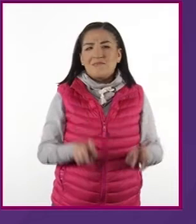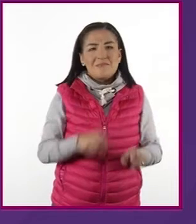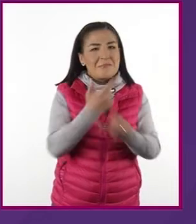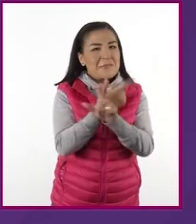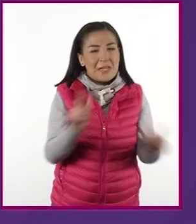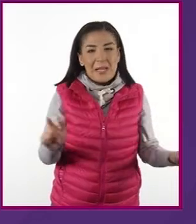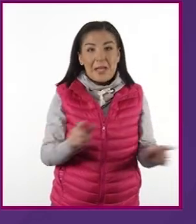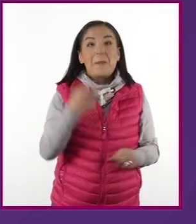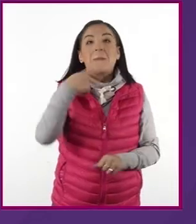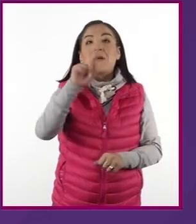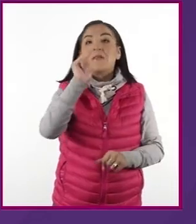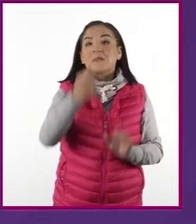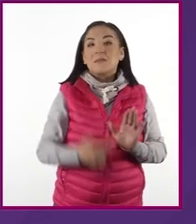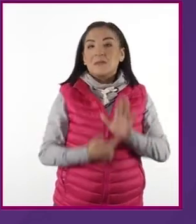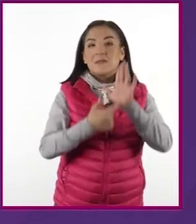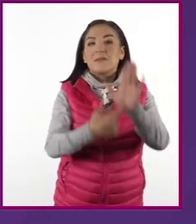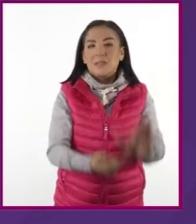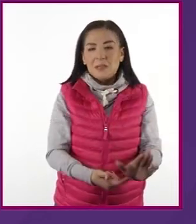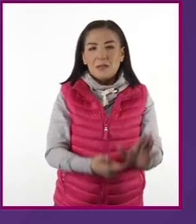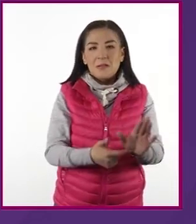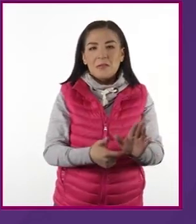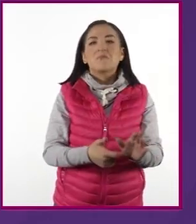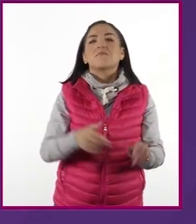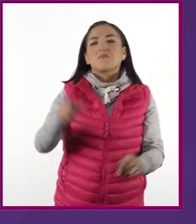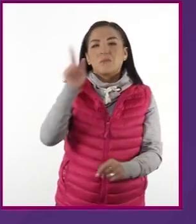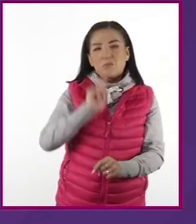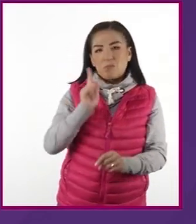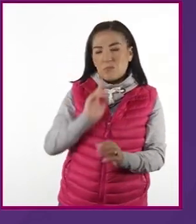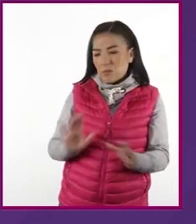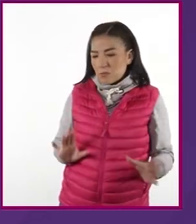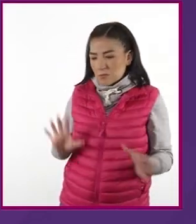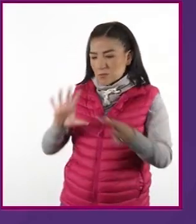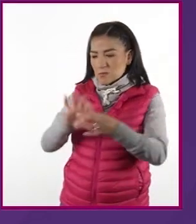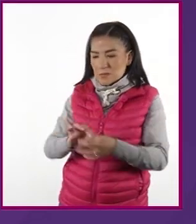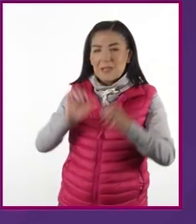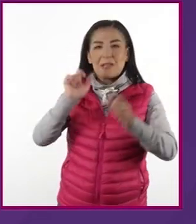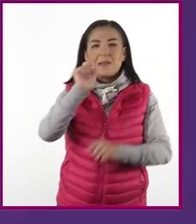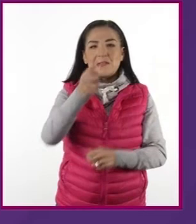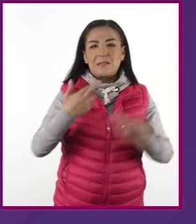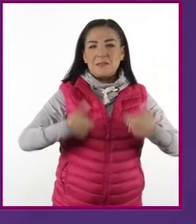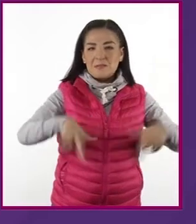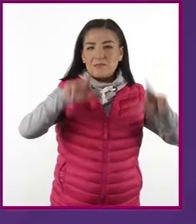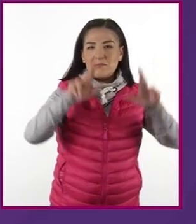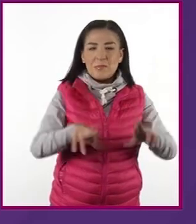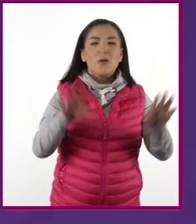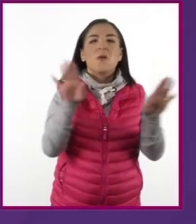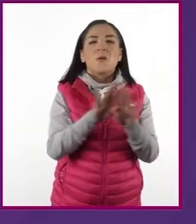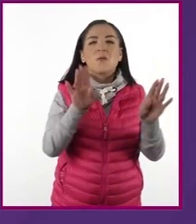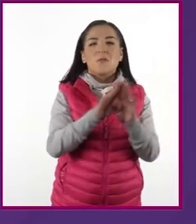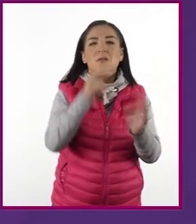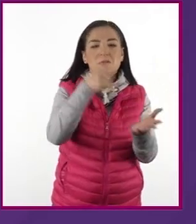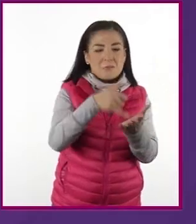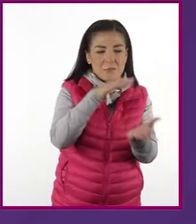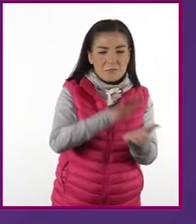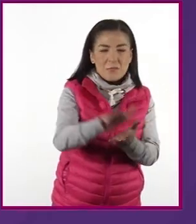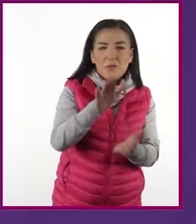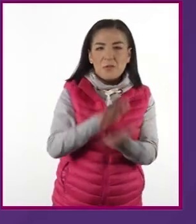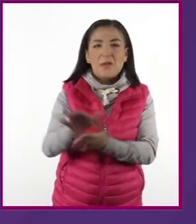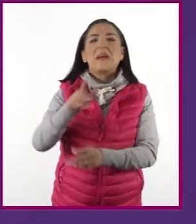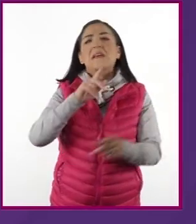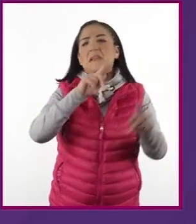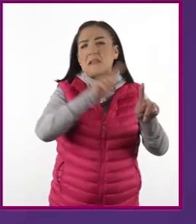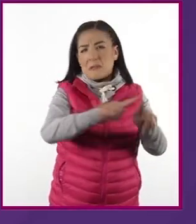hecha colectivamente por representantes de editoriales de diversos países y en cuyo